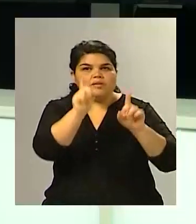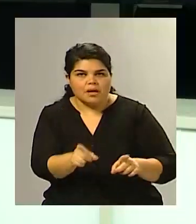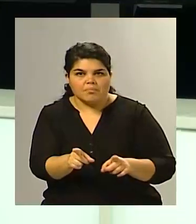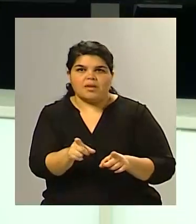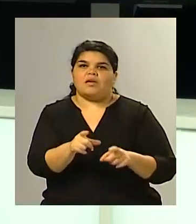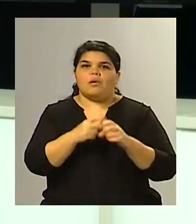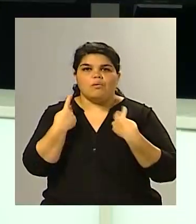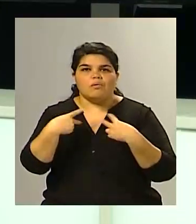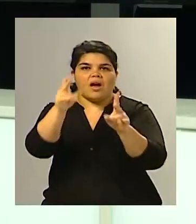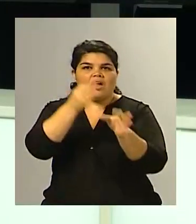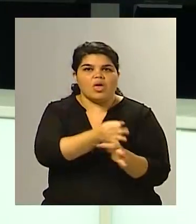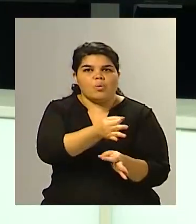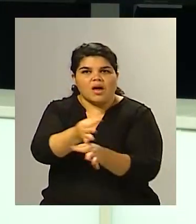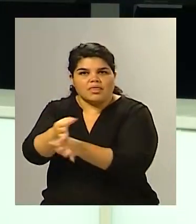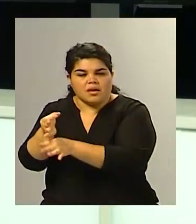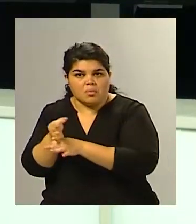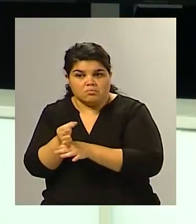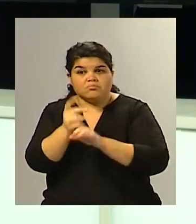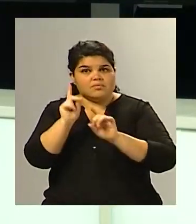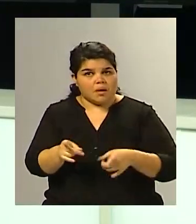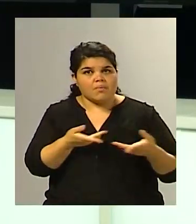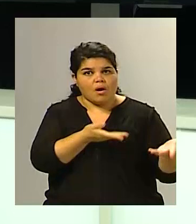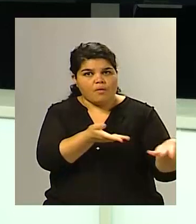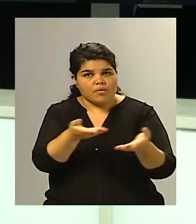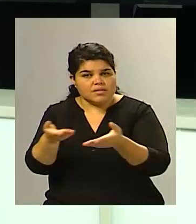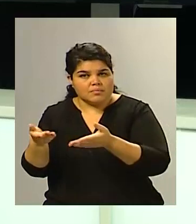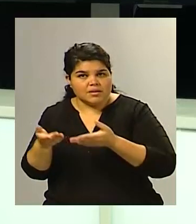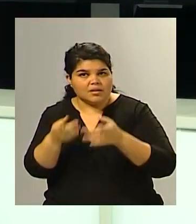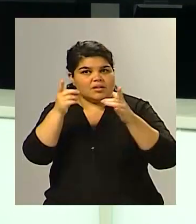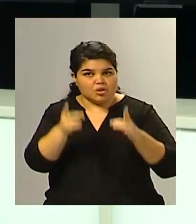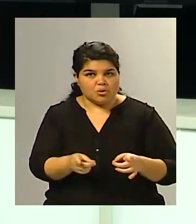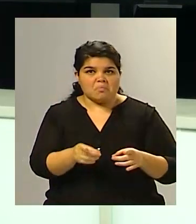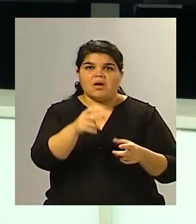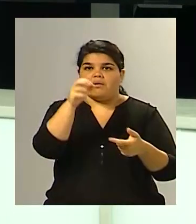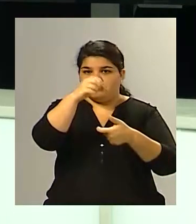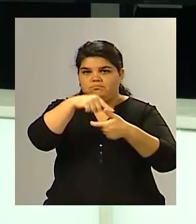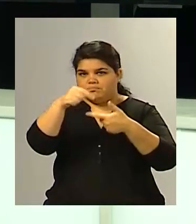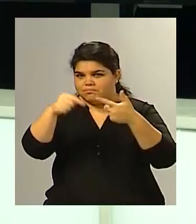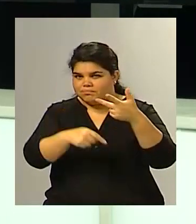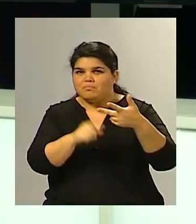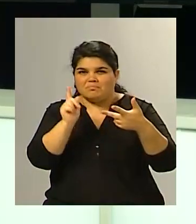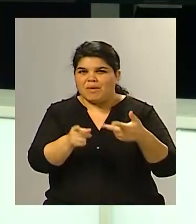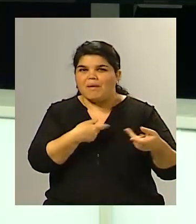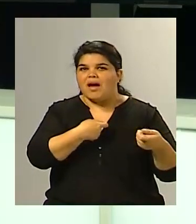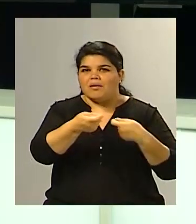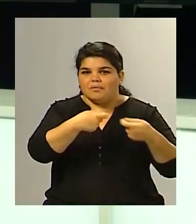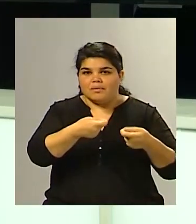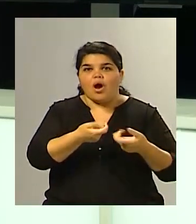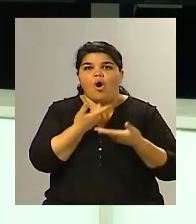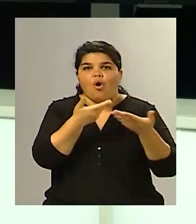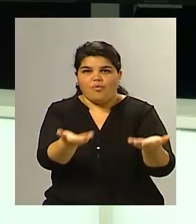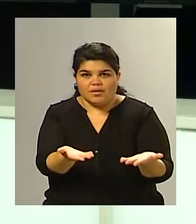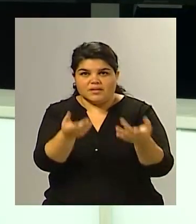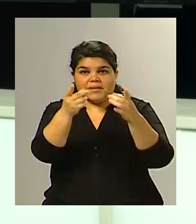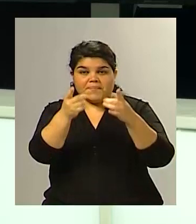bastante amplia, las ofrecen estas agencias que mencionábamos nosotros aquí en la provincia de Mendoza, y bueno, en definitiva está